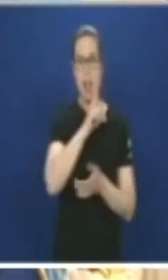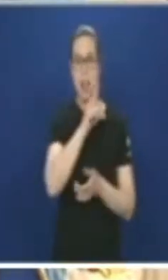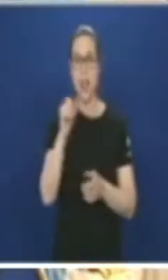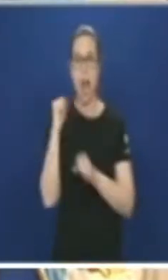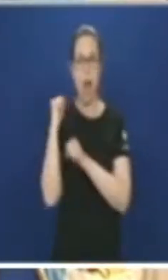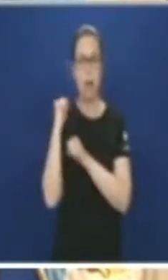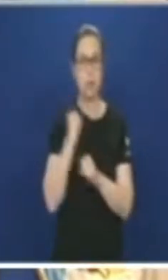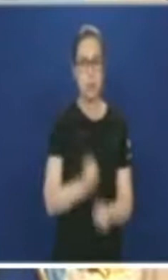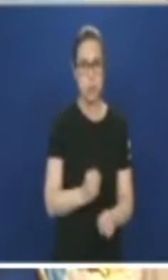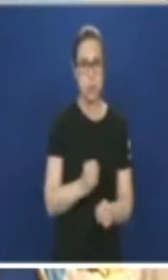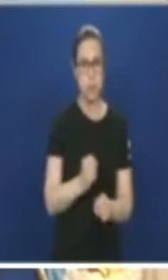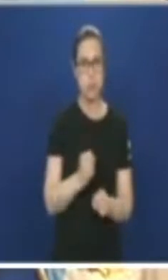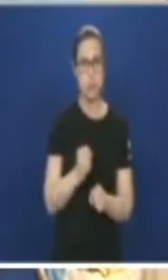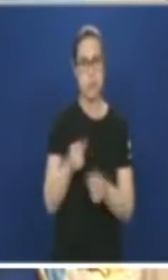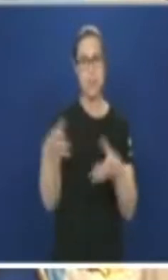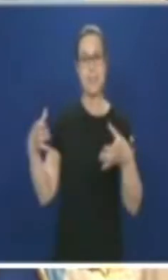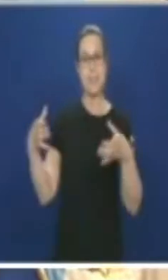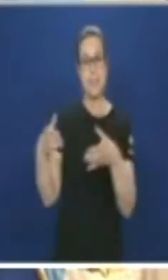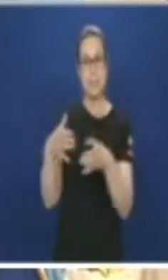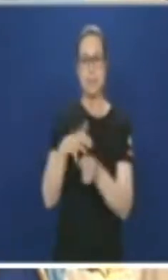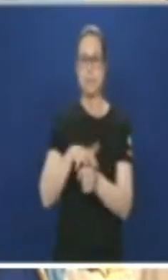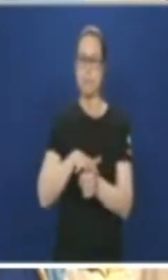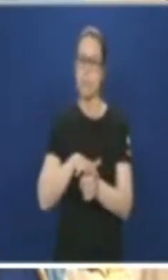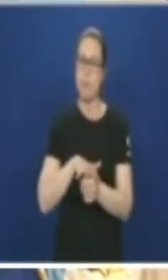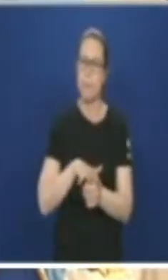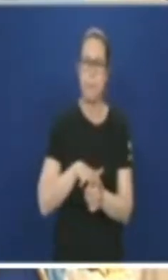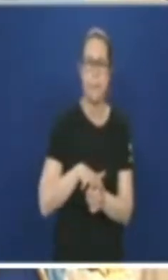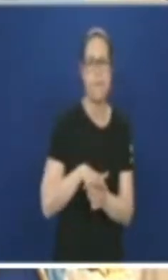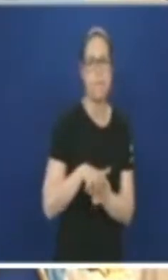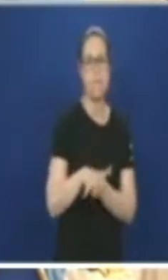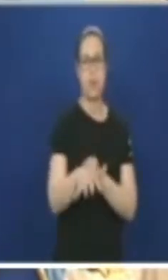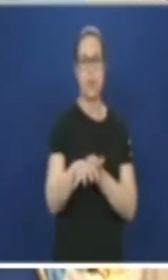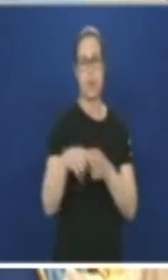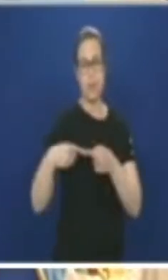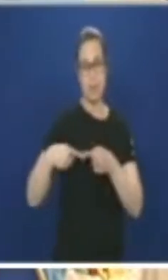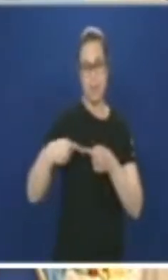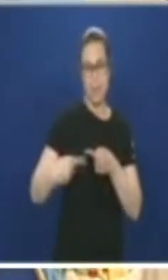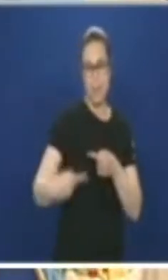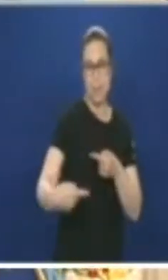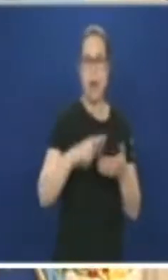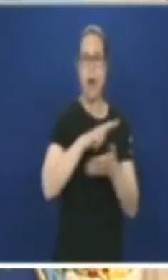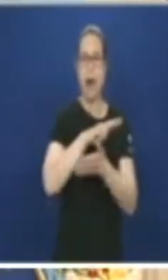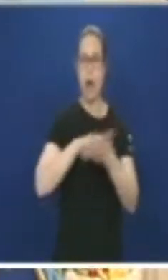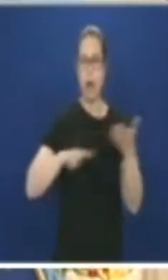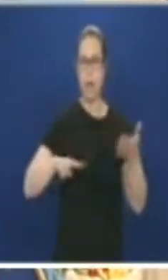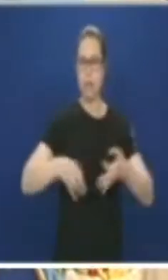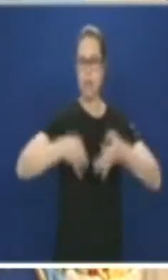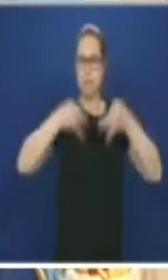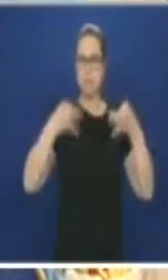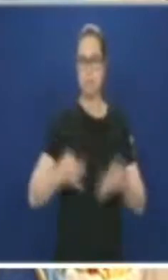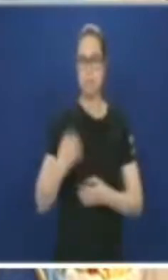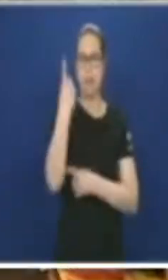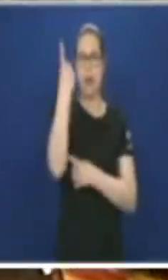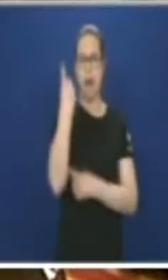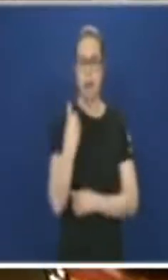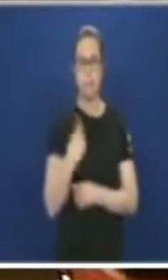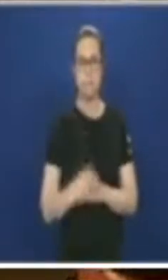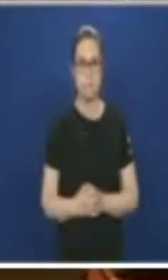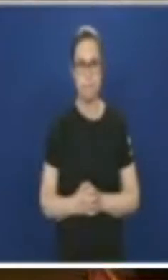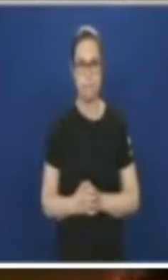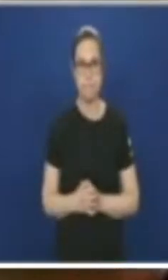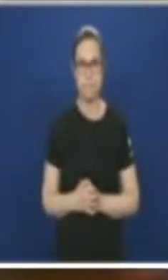número, resultou determinante para a posterior configuración de Galicia. Como foran